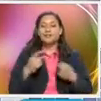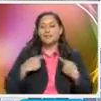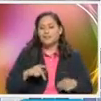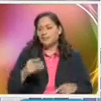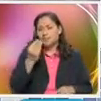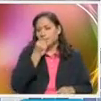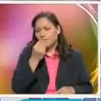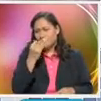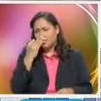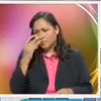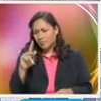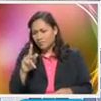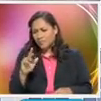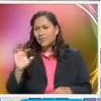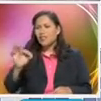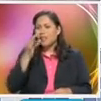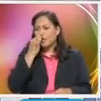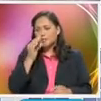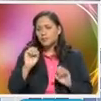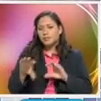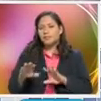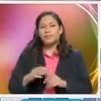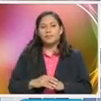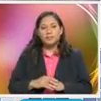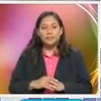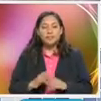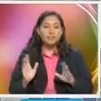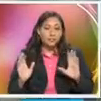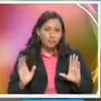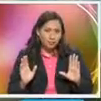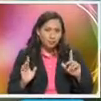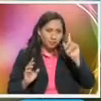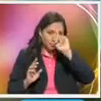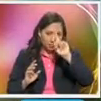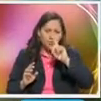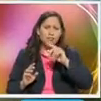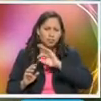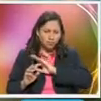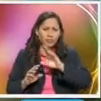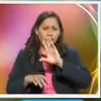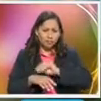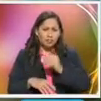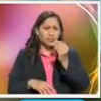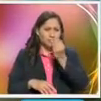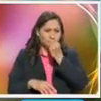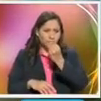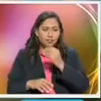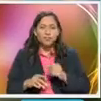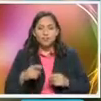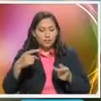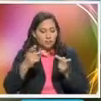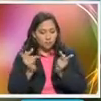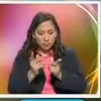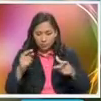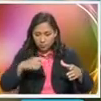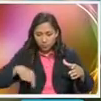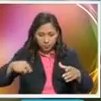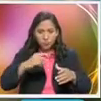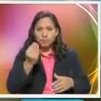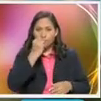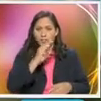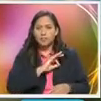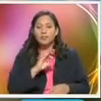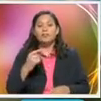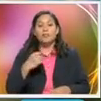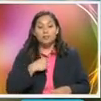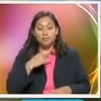o cualquier plantita que esté adornando el platillo. Sí. Y bueno, la No, recomendación claro. es que se coman, ¿no? Claro, supuestamente lo que va a estar en el plato se puede comer. Oye, y yo, como está